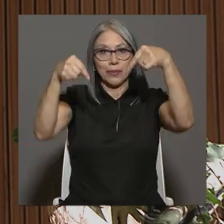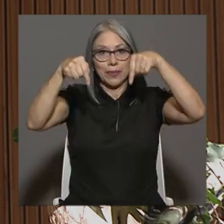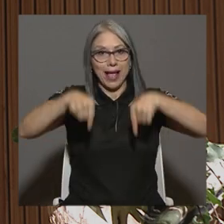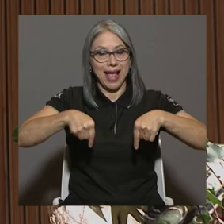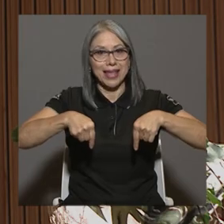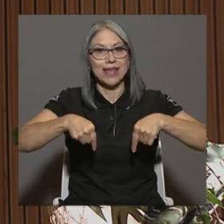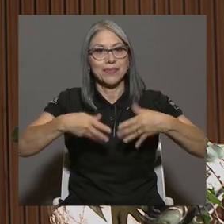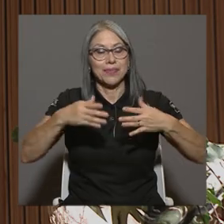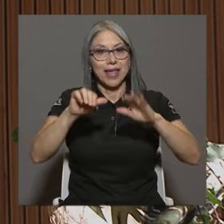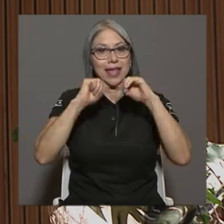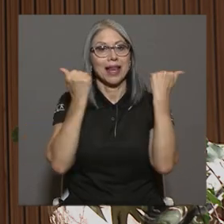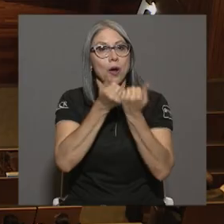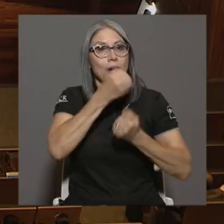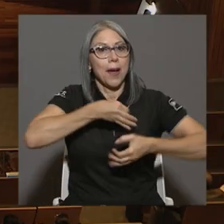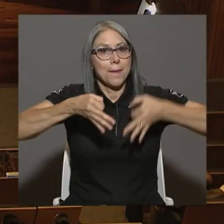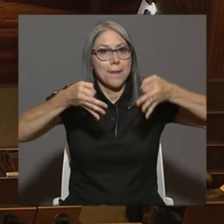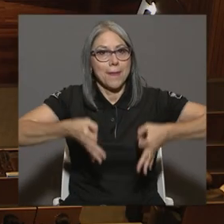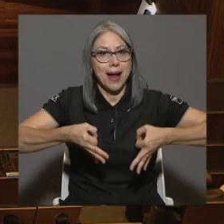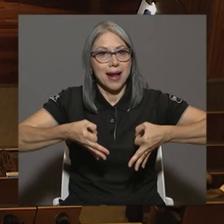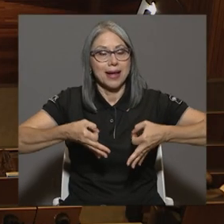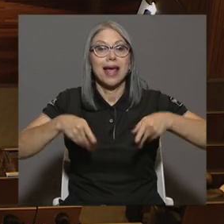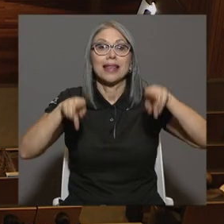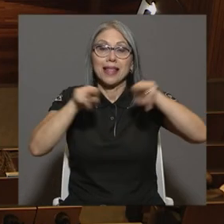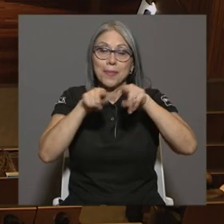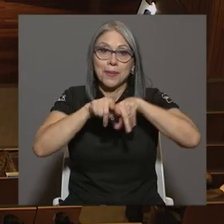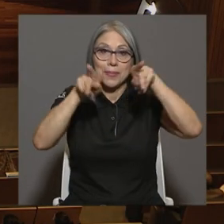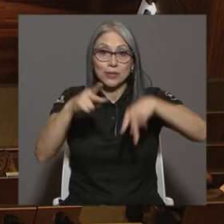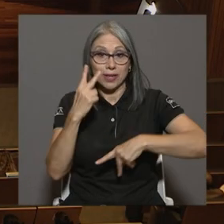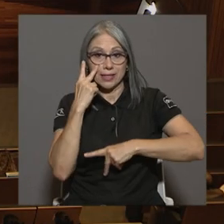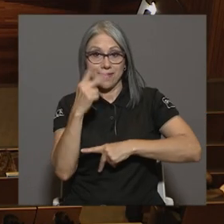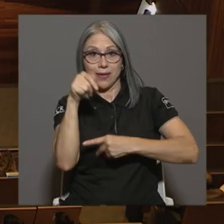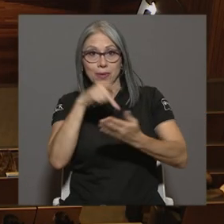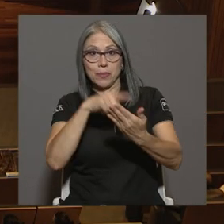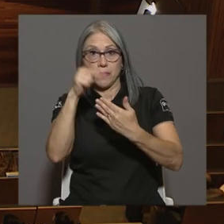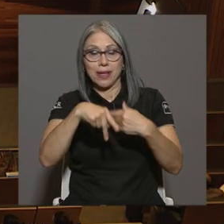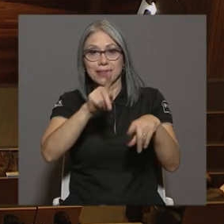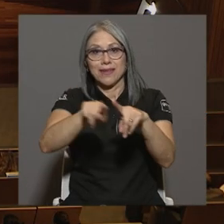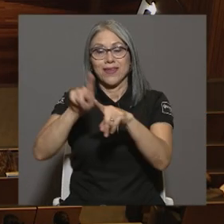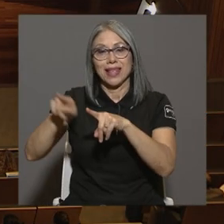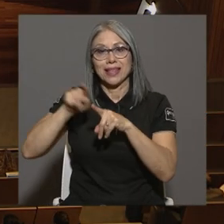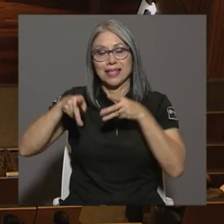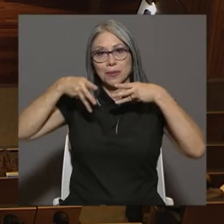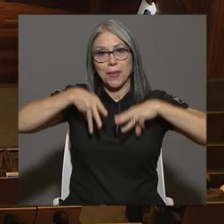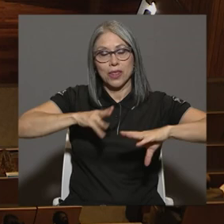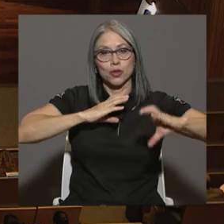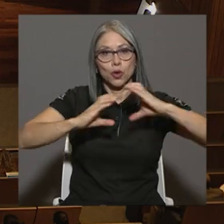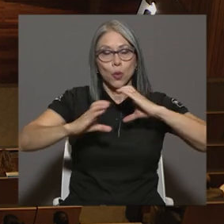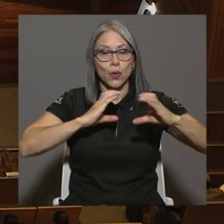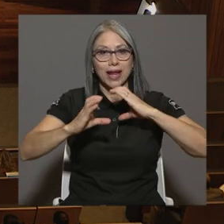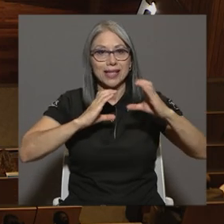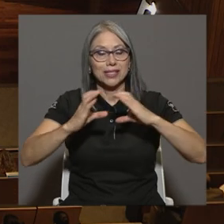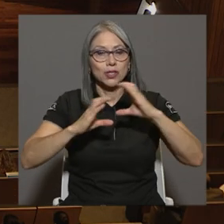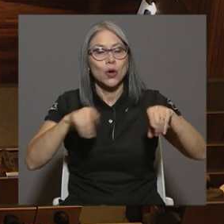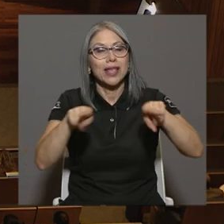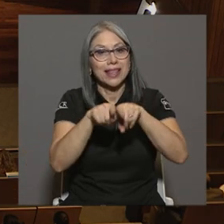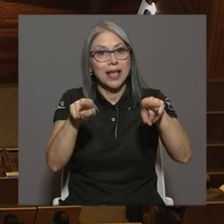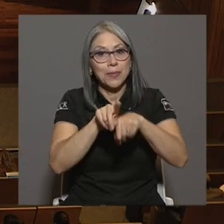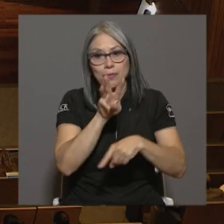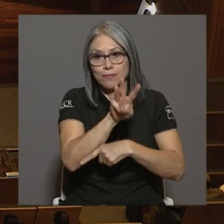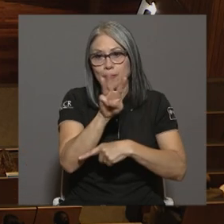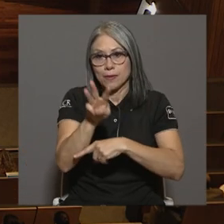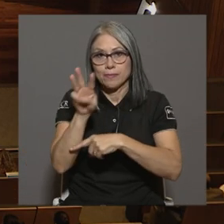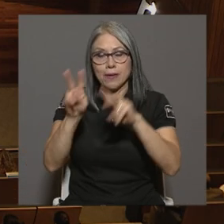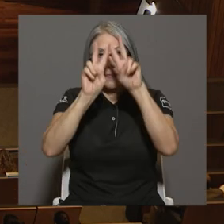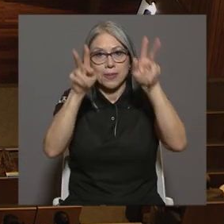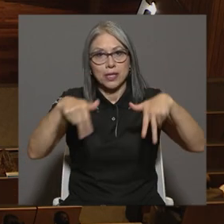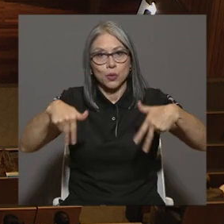aquí en el Aula Magna y a quienes siguen la transmisión por los diferentes medios de comunicación y plataformas virtuales